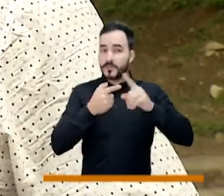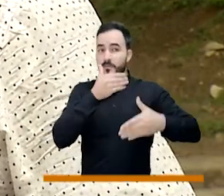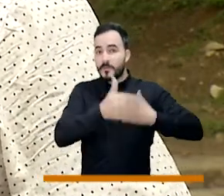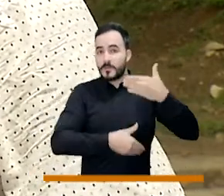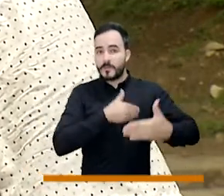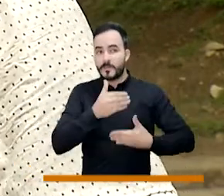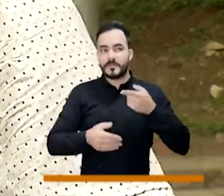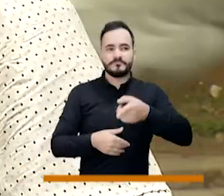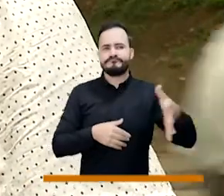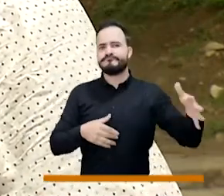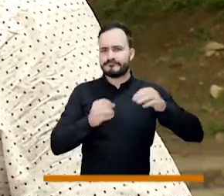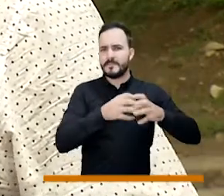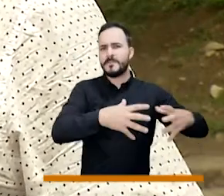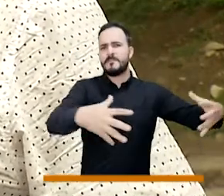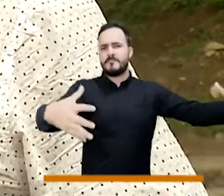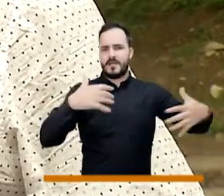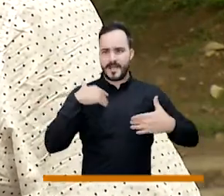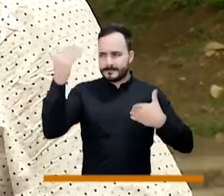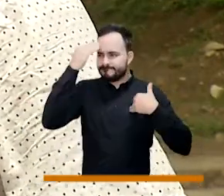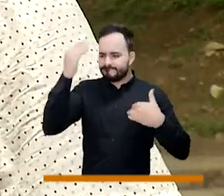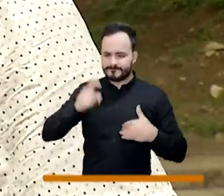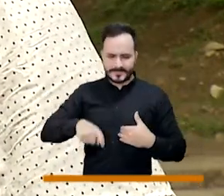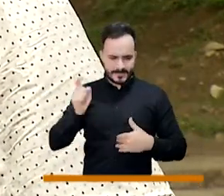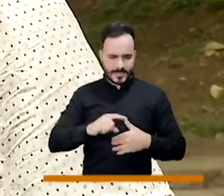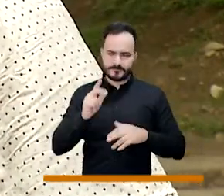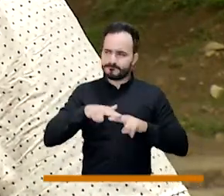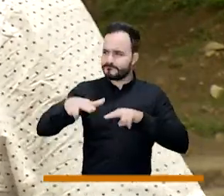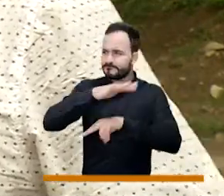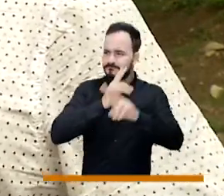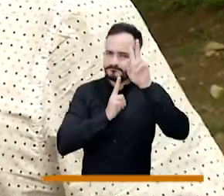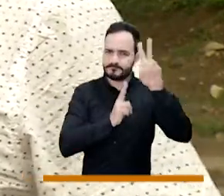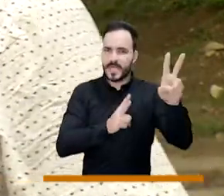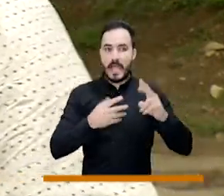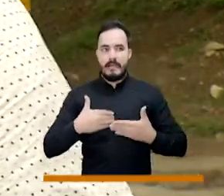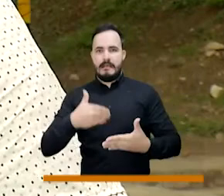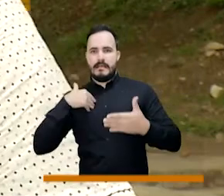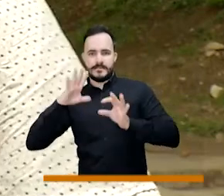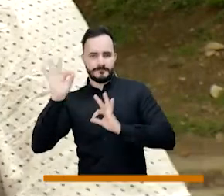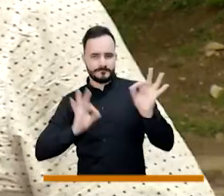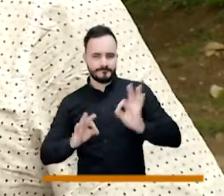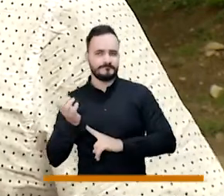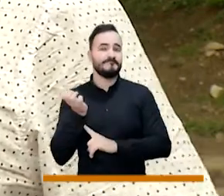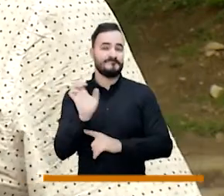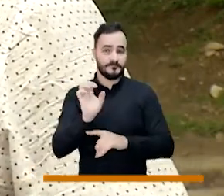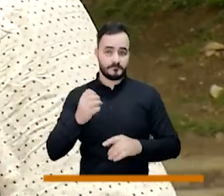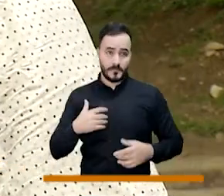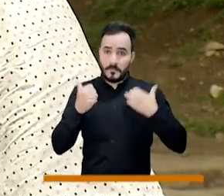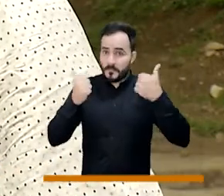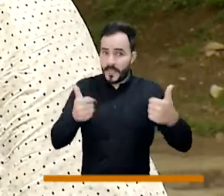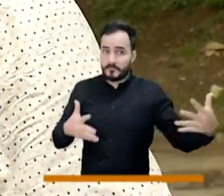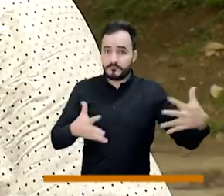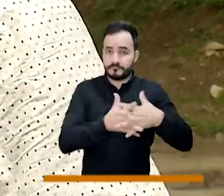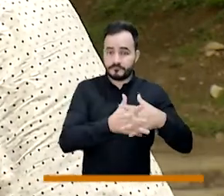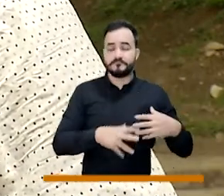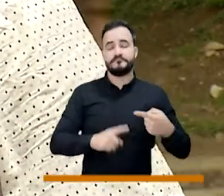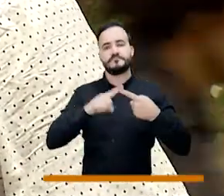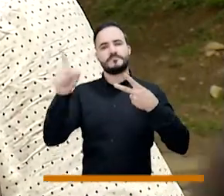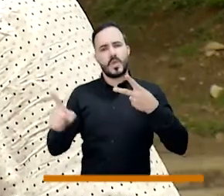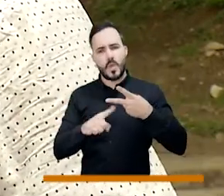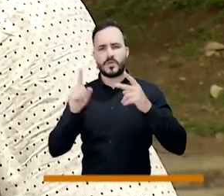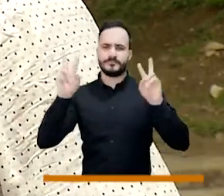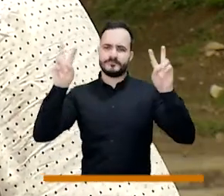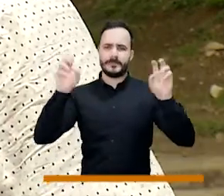consciente de que cuando utiliza algo le va a dar un uso y una disposición final. Pero alrededor de todo esto se crean oportunidades que